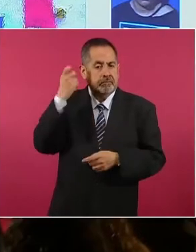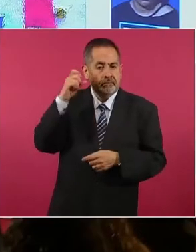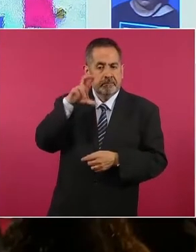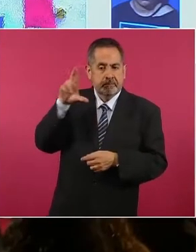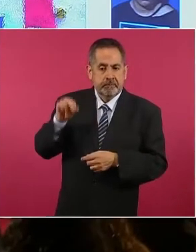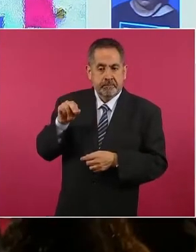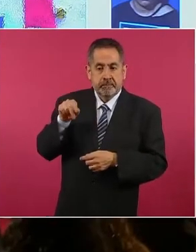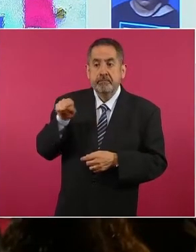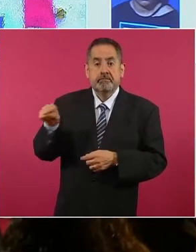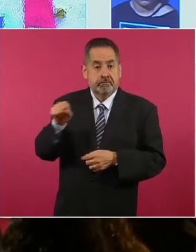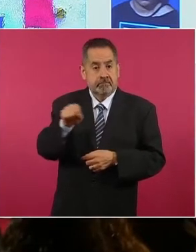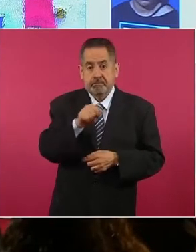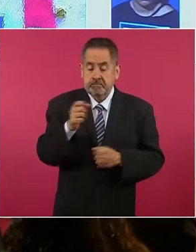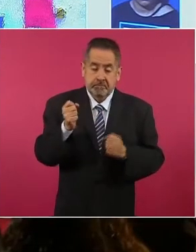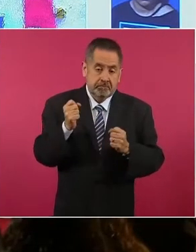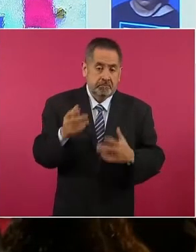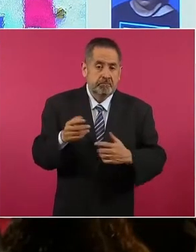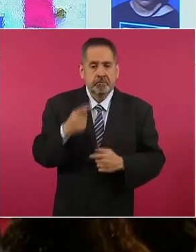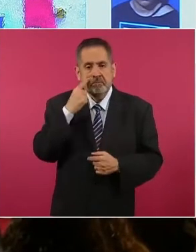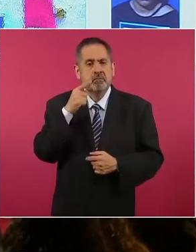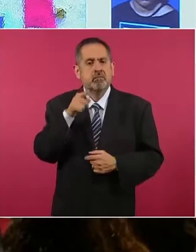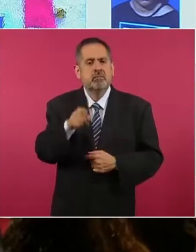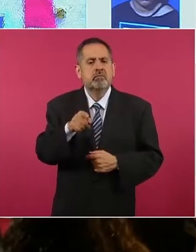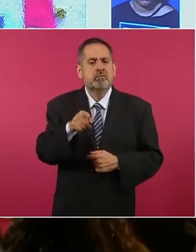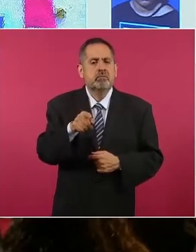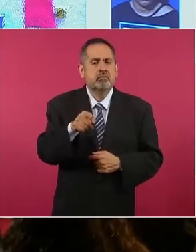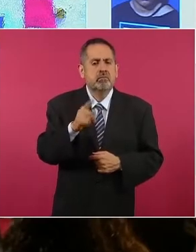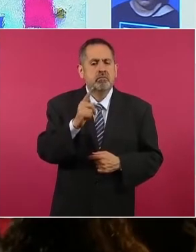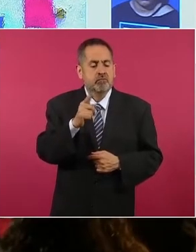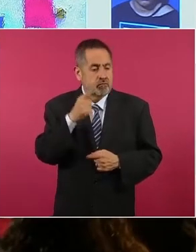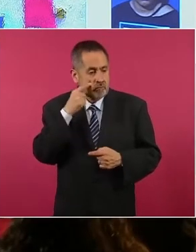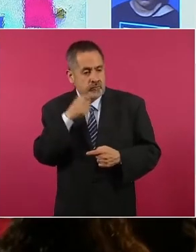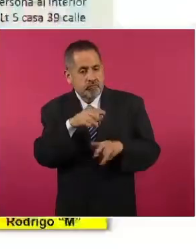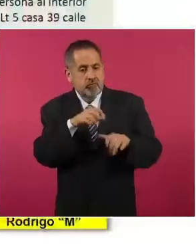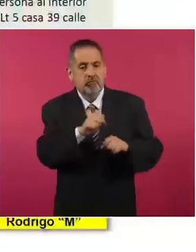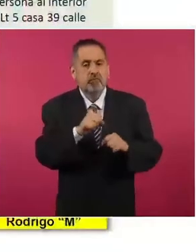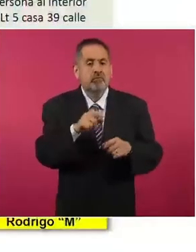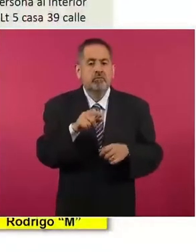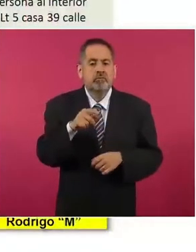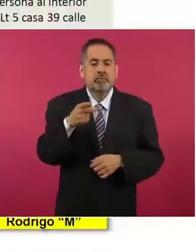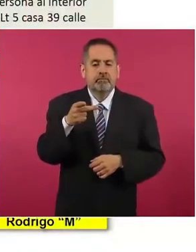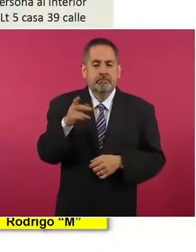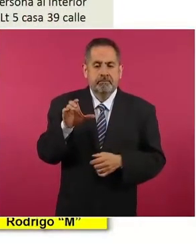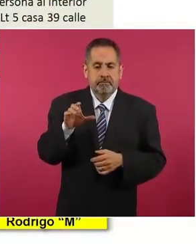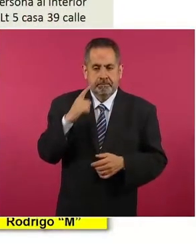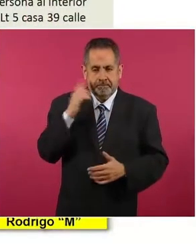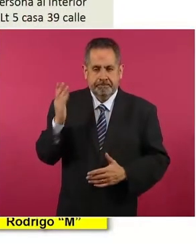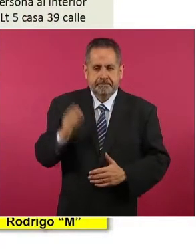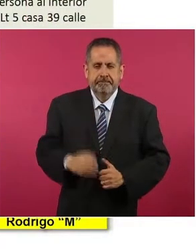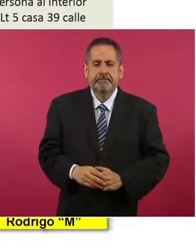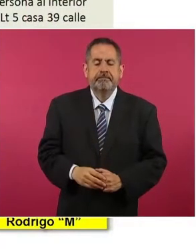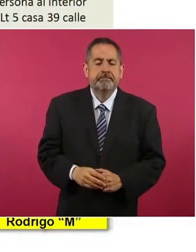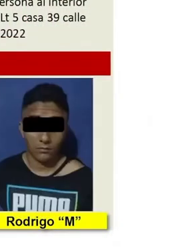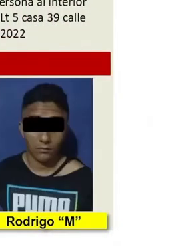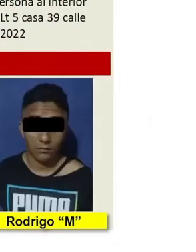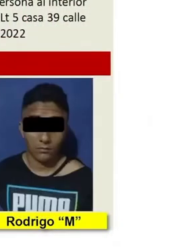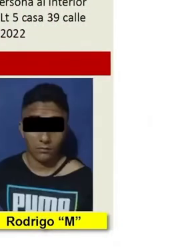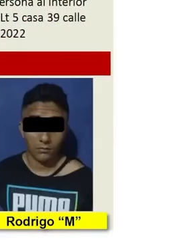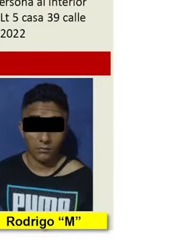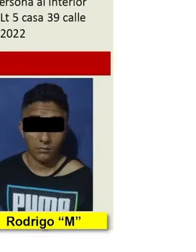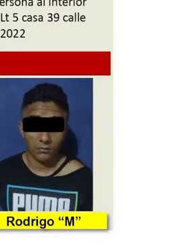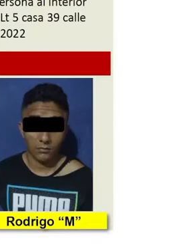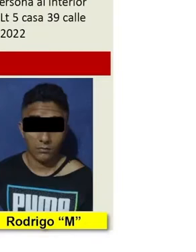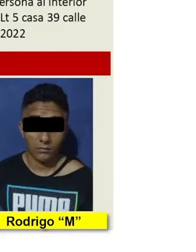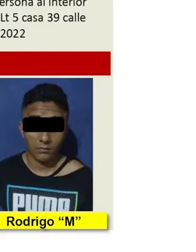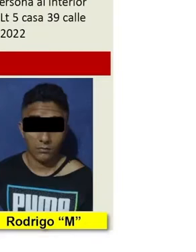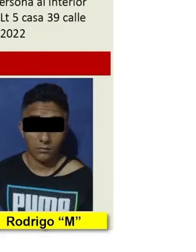Roo. Este caso uno fue reprendido en el municipio de Playa del Carmen, Solidaridad. Esto fue un